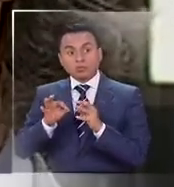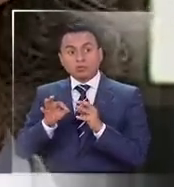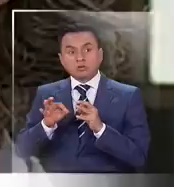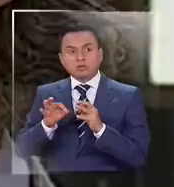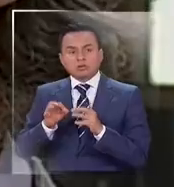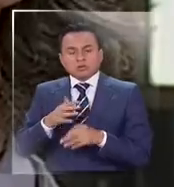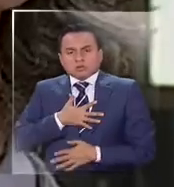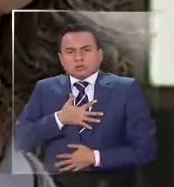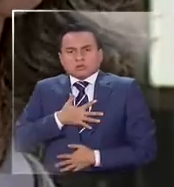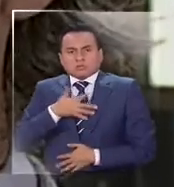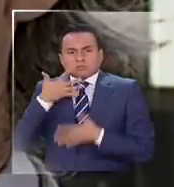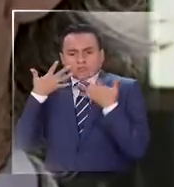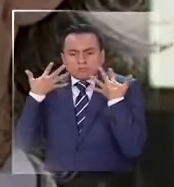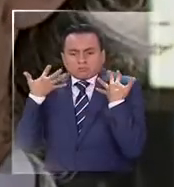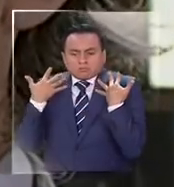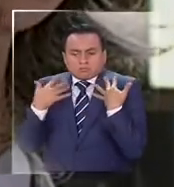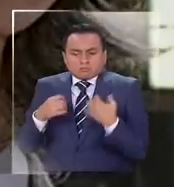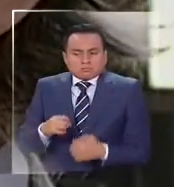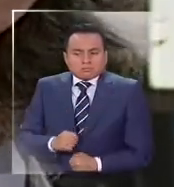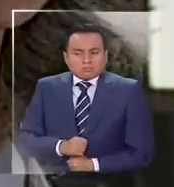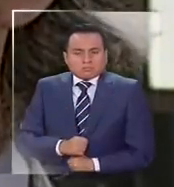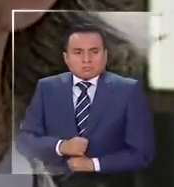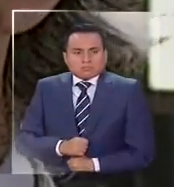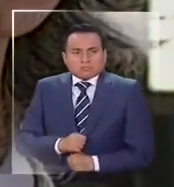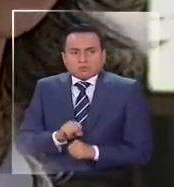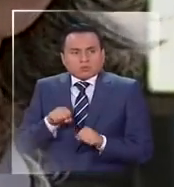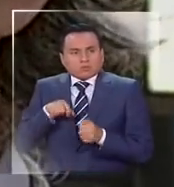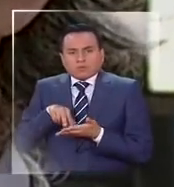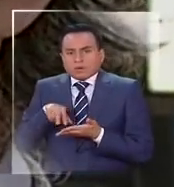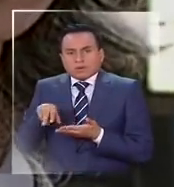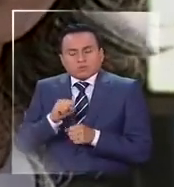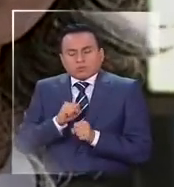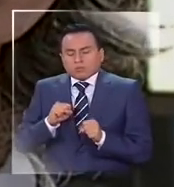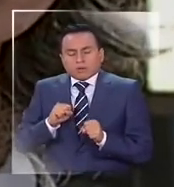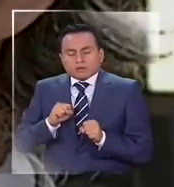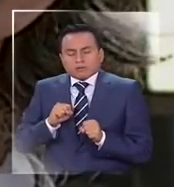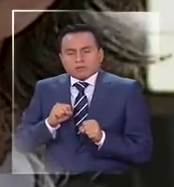hielo, petrificado, no me podía mover.